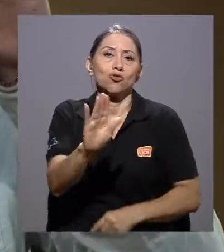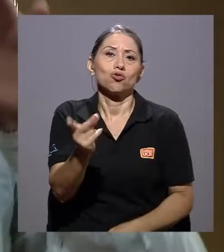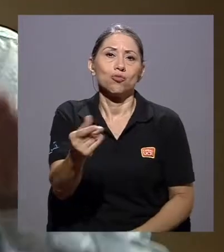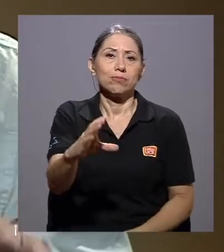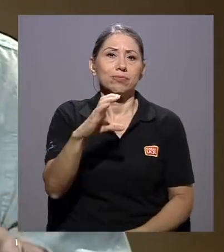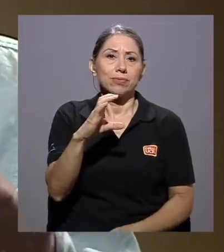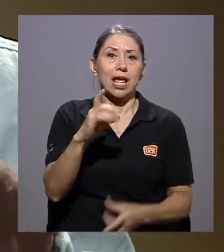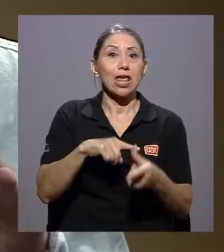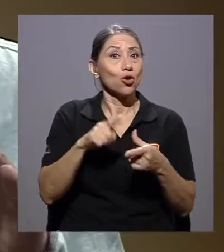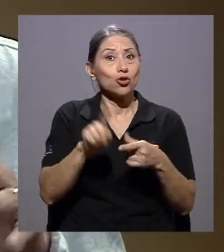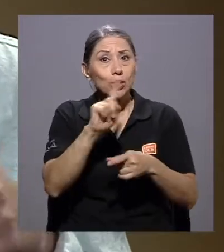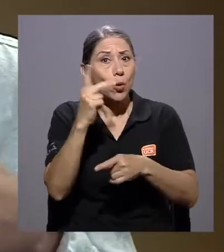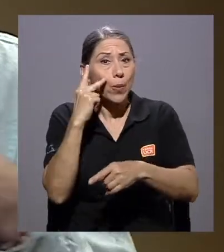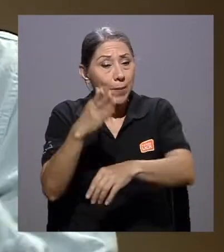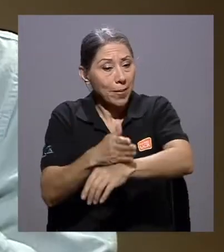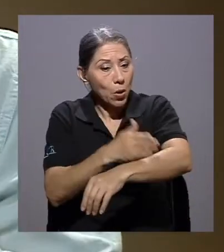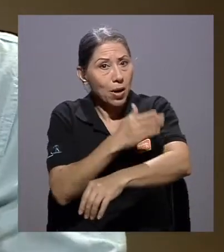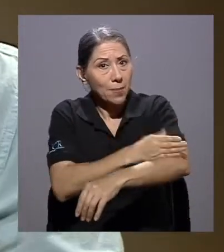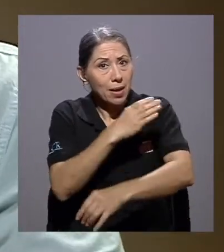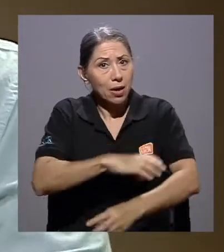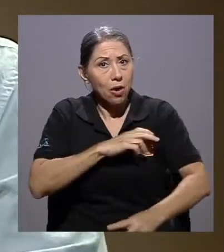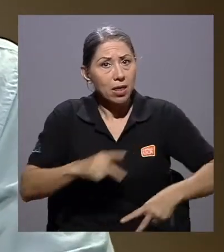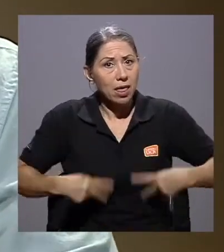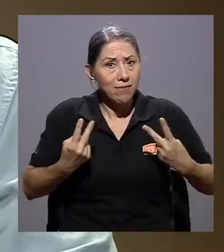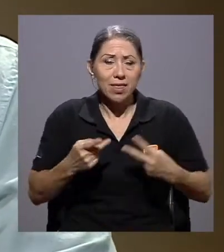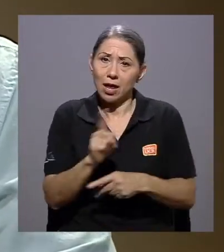sino el desmejoramiento vía